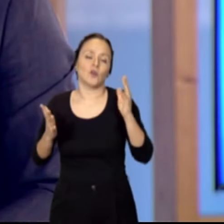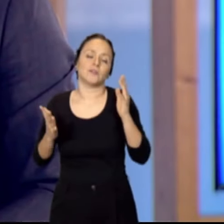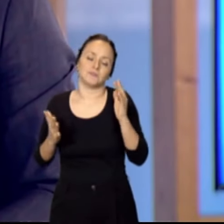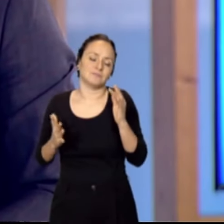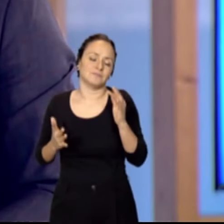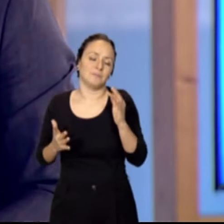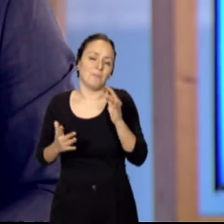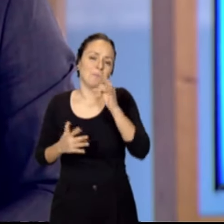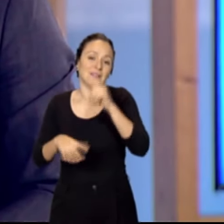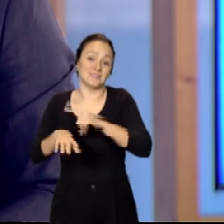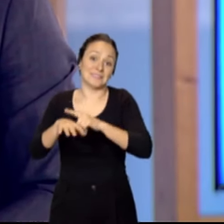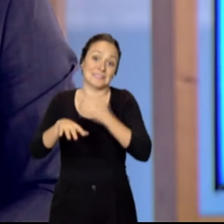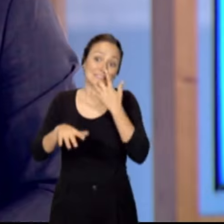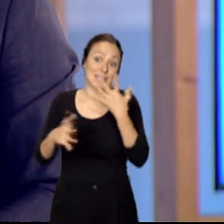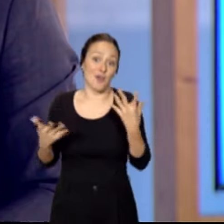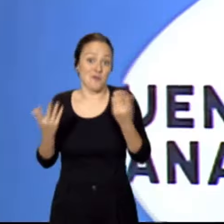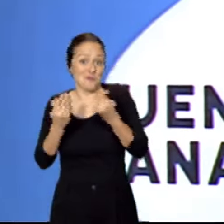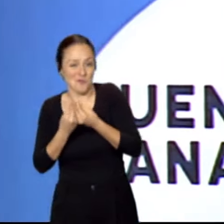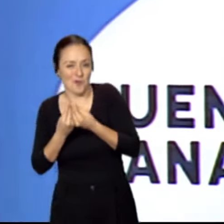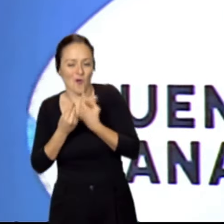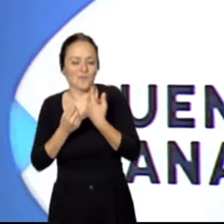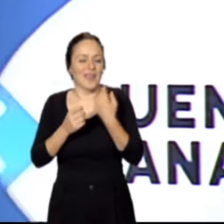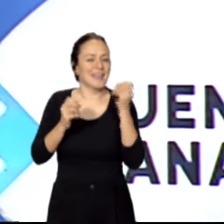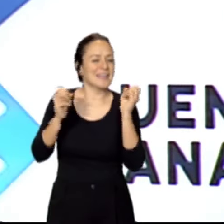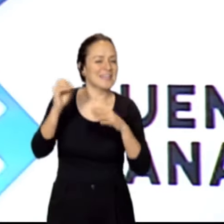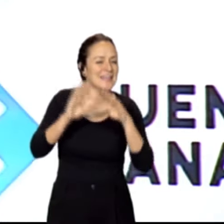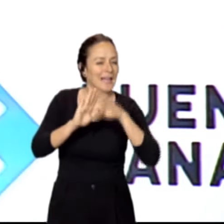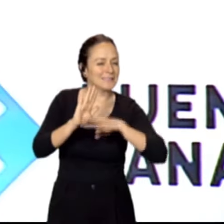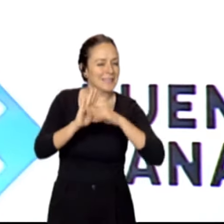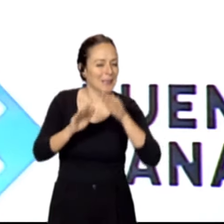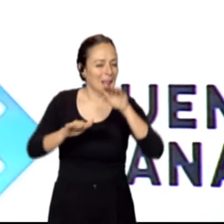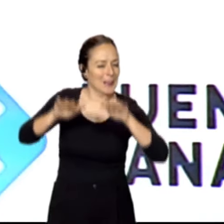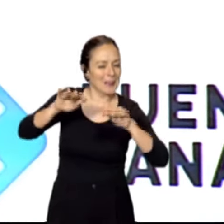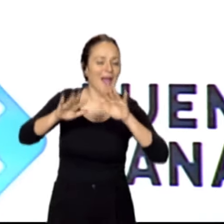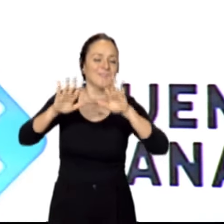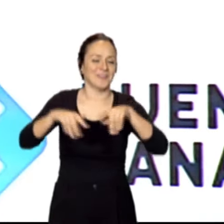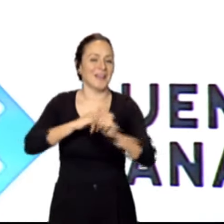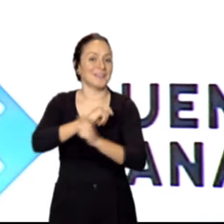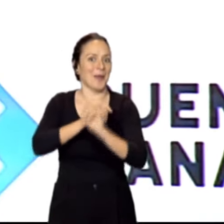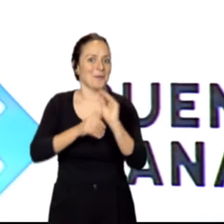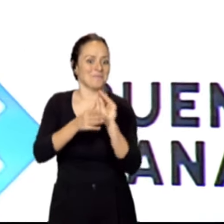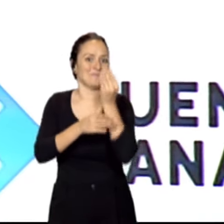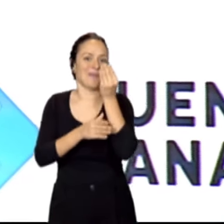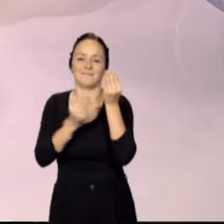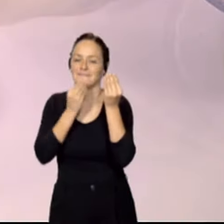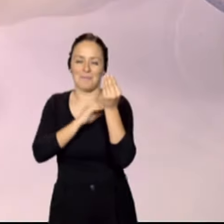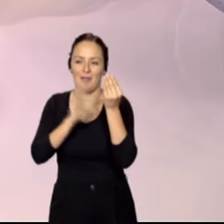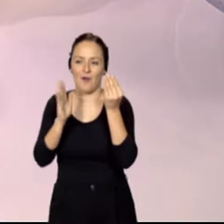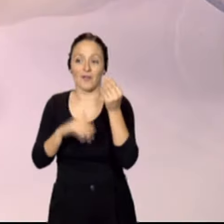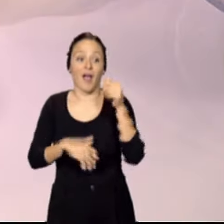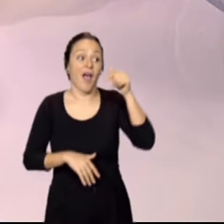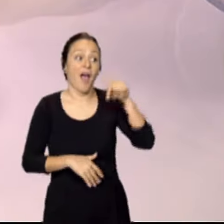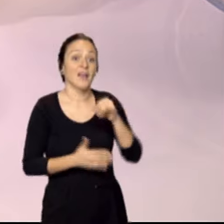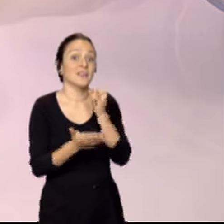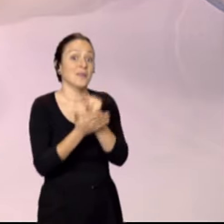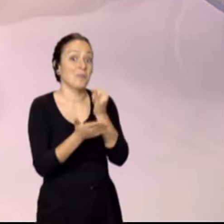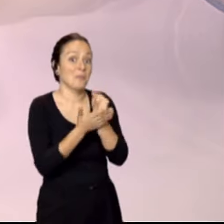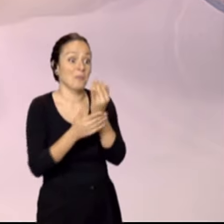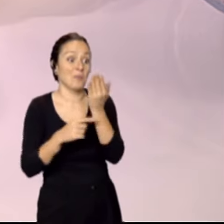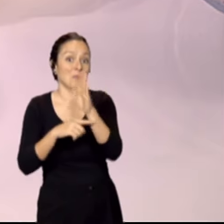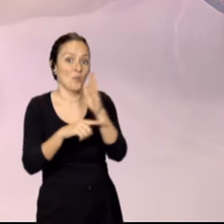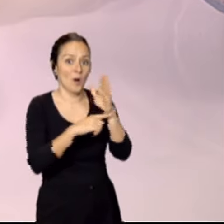compaginado con una receta equilibrada creo que hemos dado con la clave bueno Tenemos aquí varias muestras de distintos